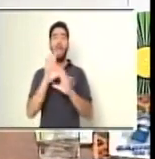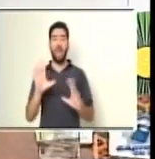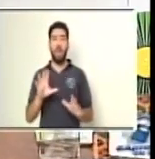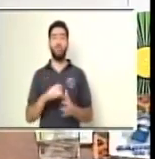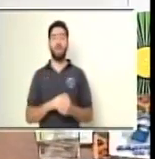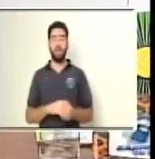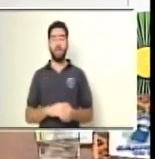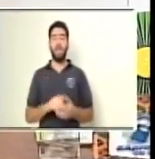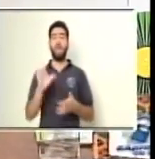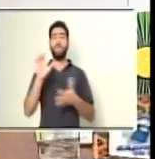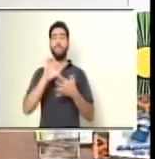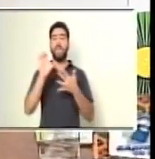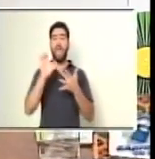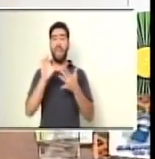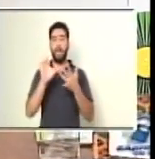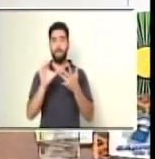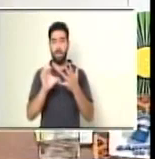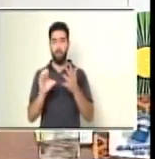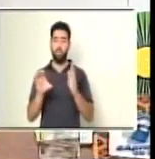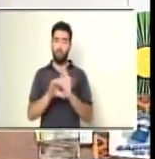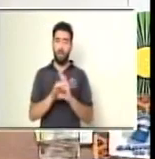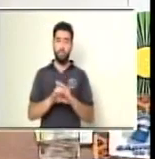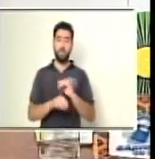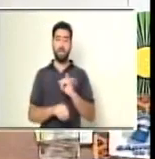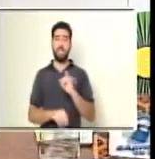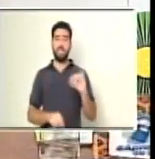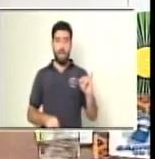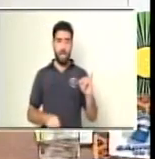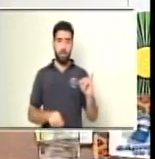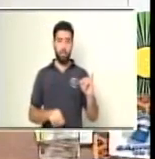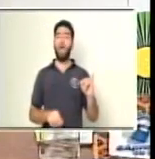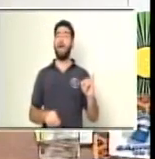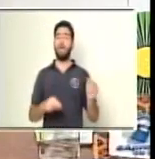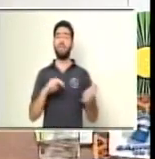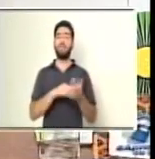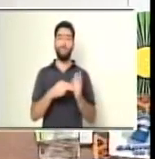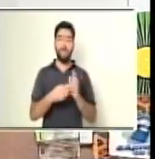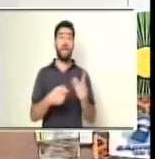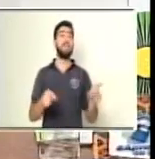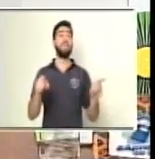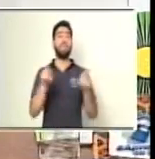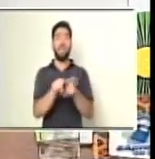los elementos que estén al lado izquierdo son iguales a los que estén al lado derecho.